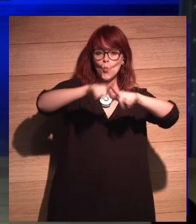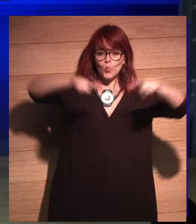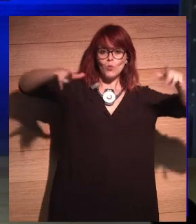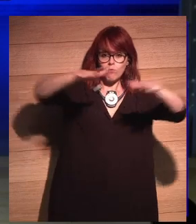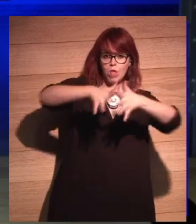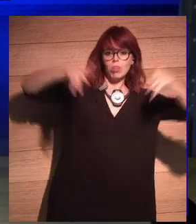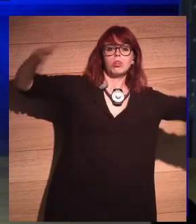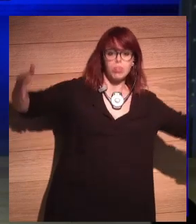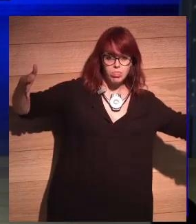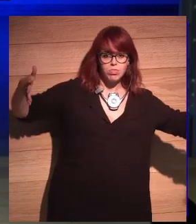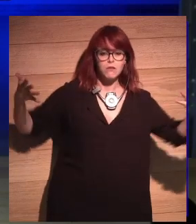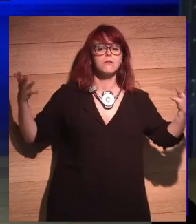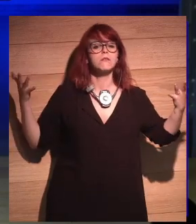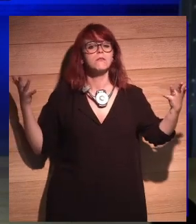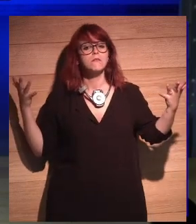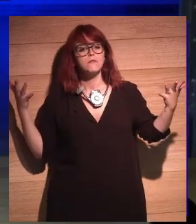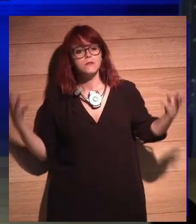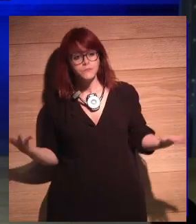ejemplo. Y,